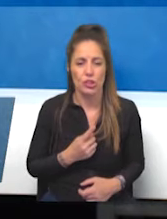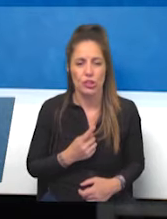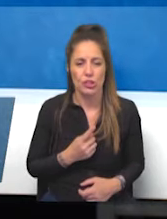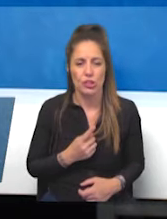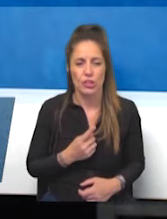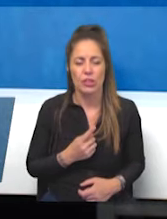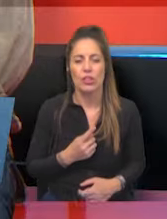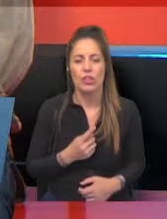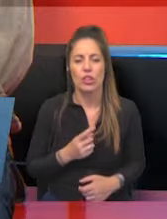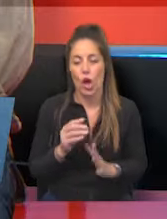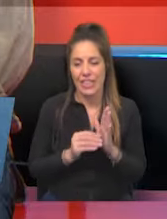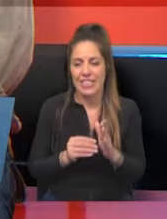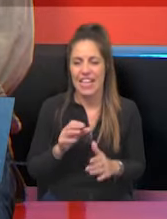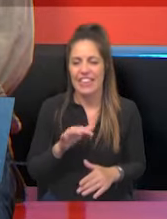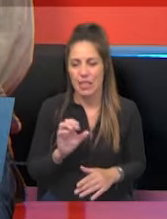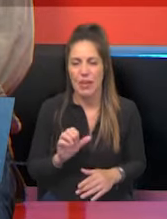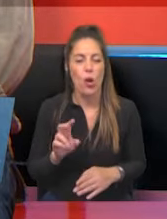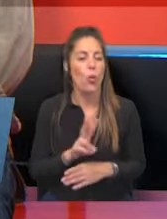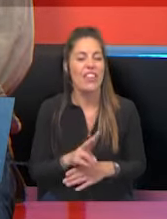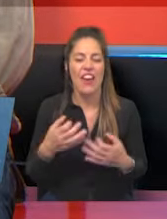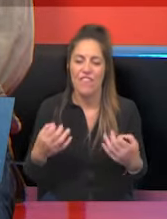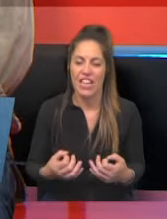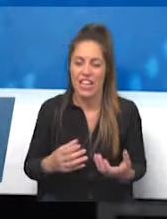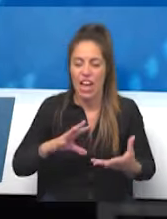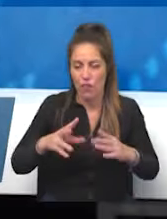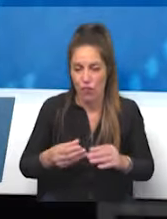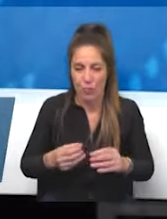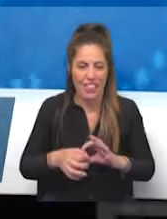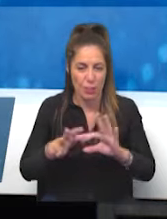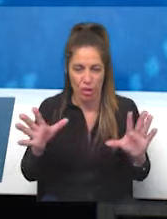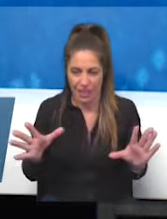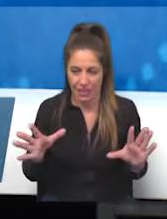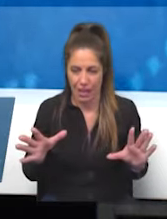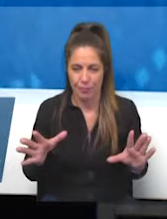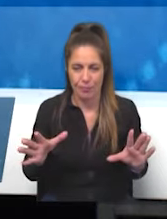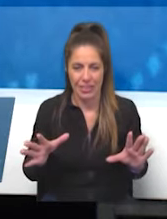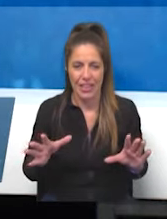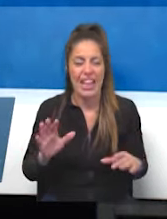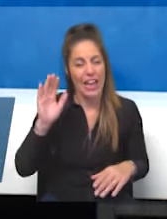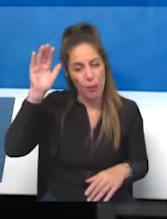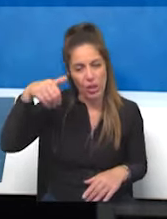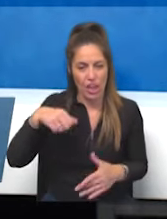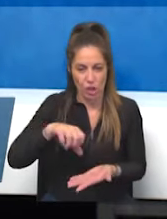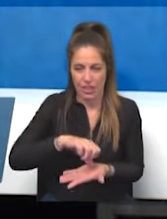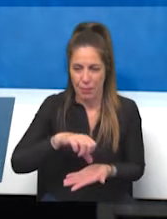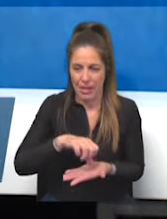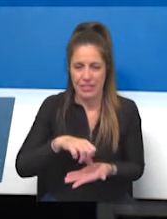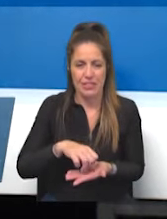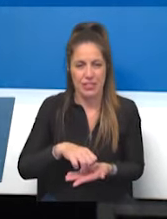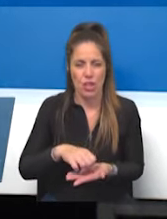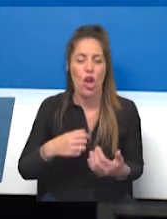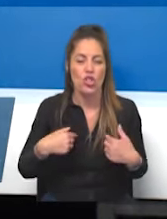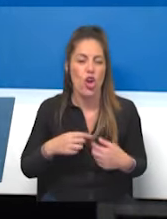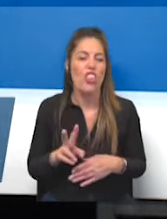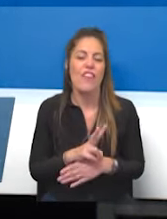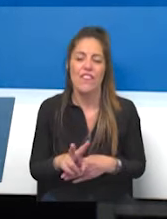de Time cuidar bien el mecanismo democrático y republicano de este país Yo